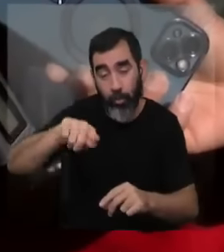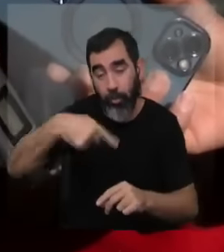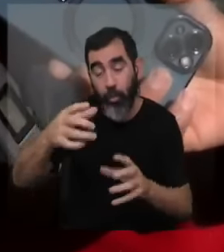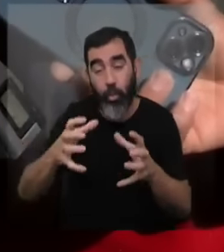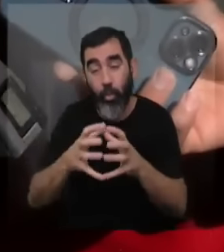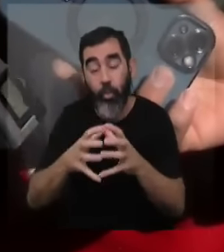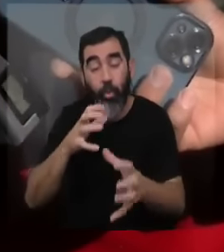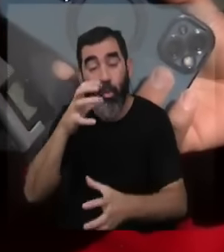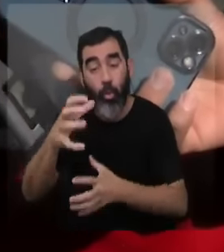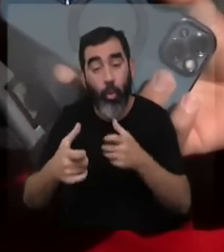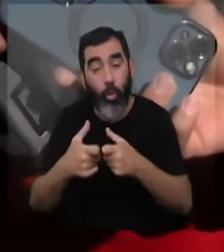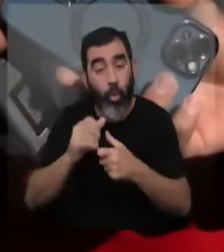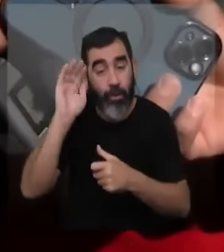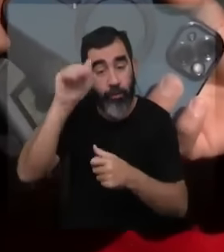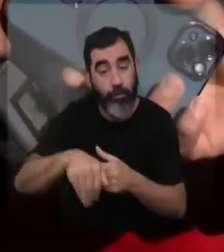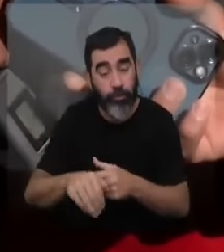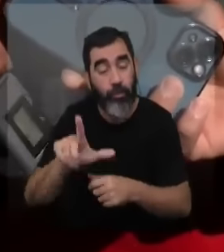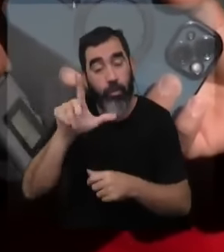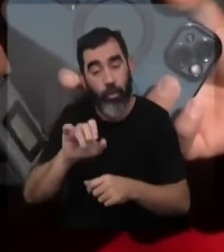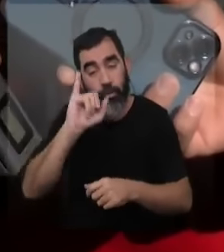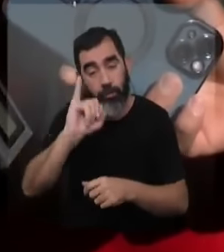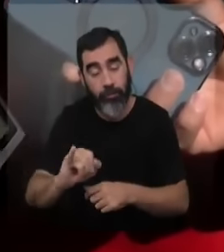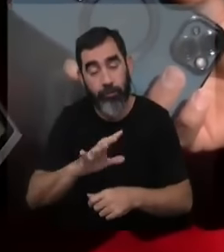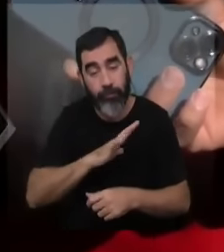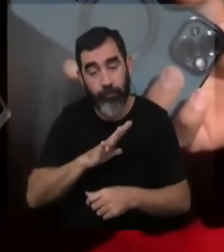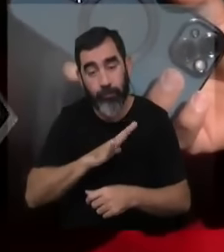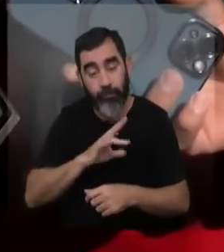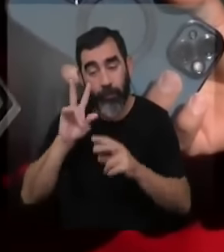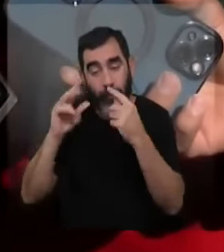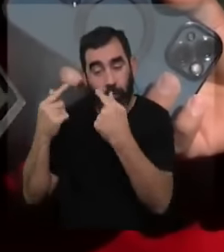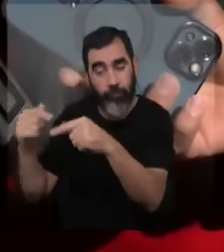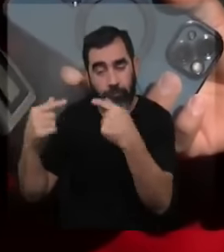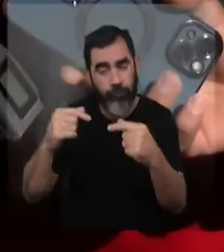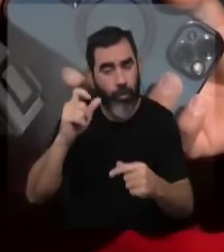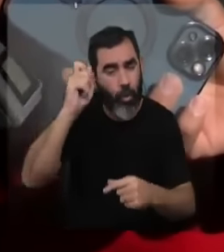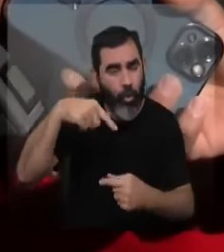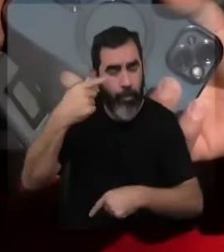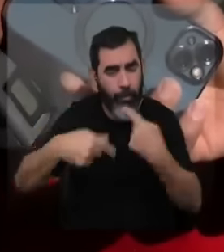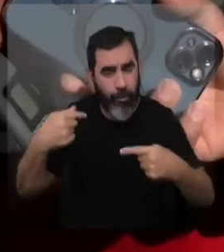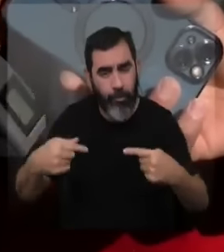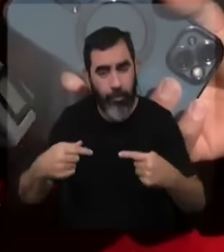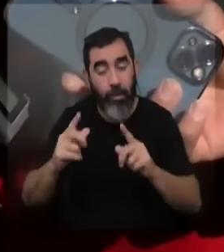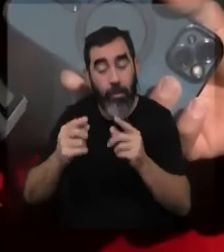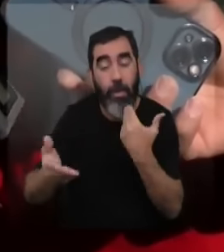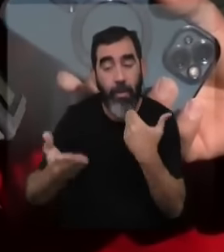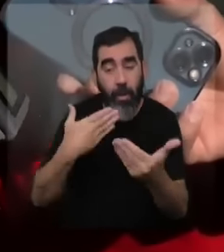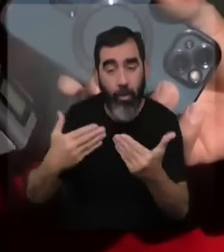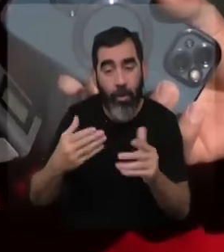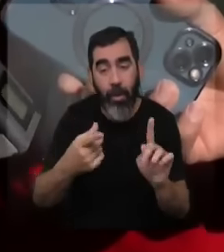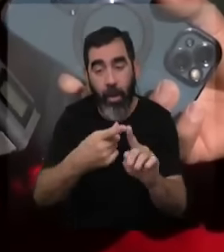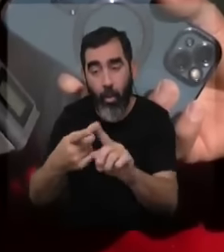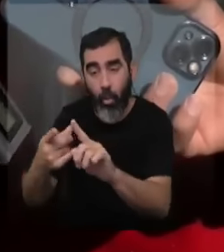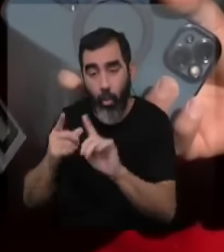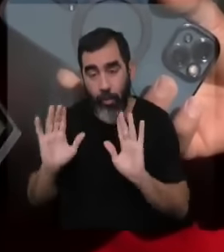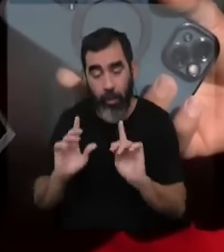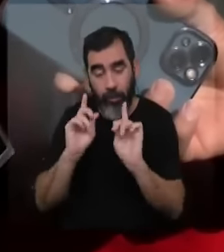los que integran la coalición republicana Por supuesto que vamos a tener visiones distintas en muchos temas y que tenemos que dialogar y llegar a consensos y